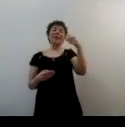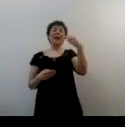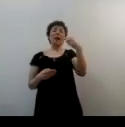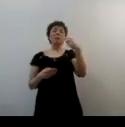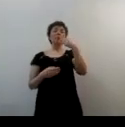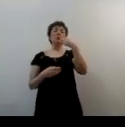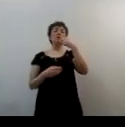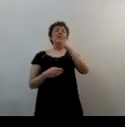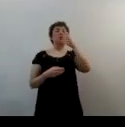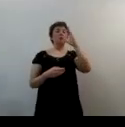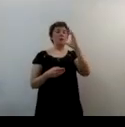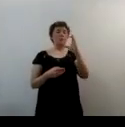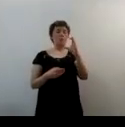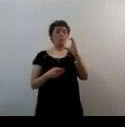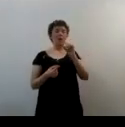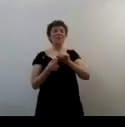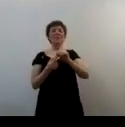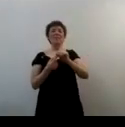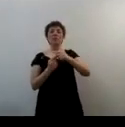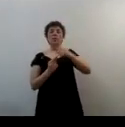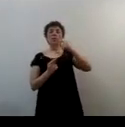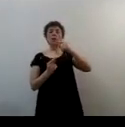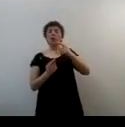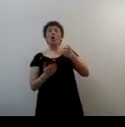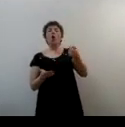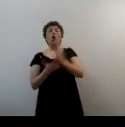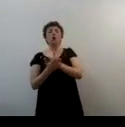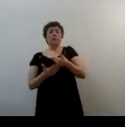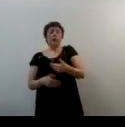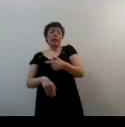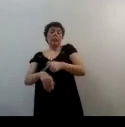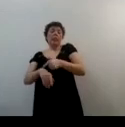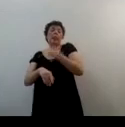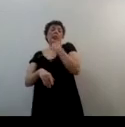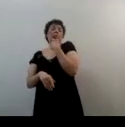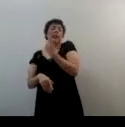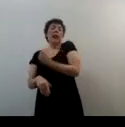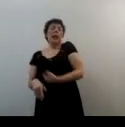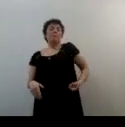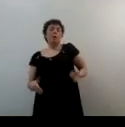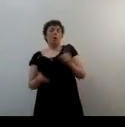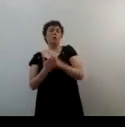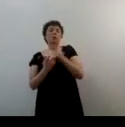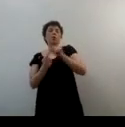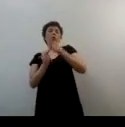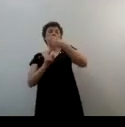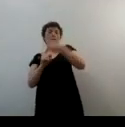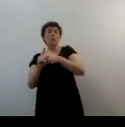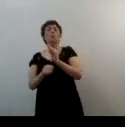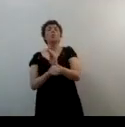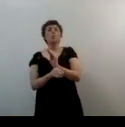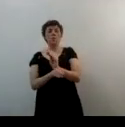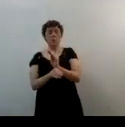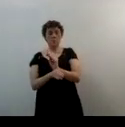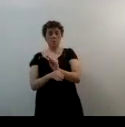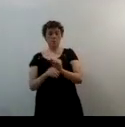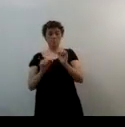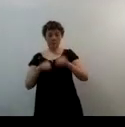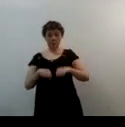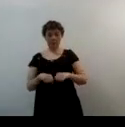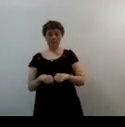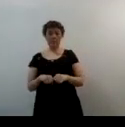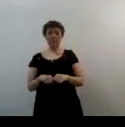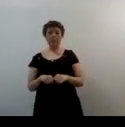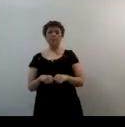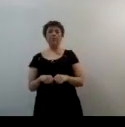alto índice glucémico, al ratito vuelvo a tener hambre. O al ratito me vuelve a bajar la glucemia. Entonces, cuidado con eso. ¿Sabes? Que no os voy a prohibir la sandía,